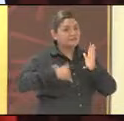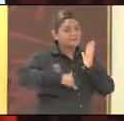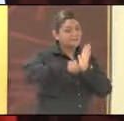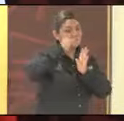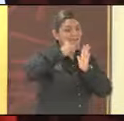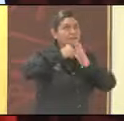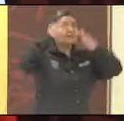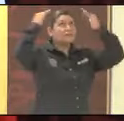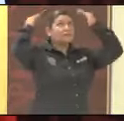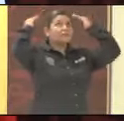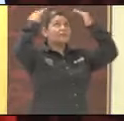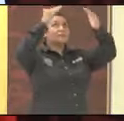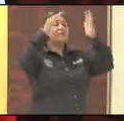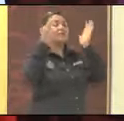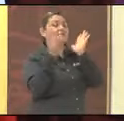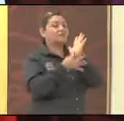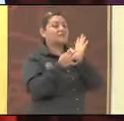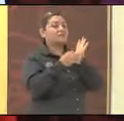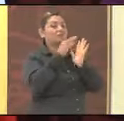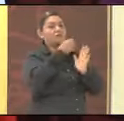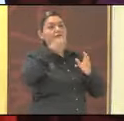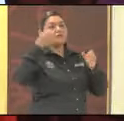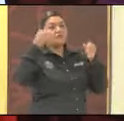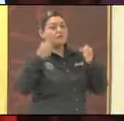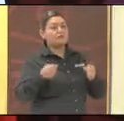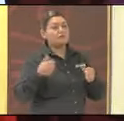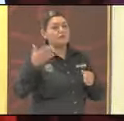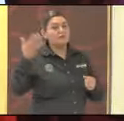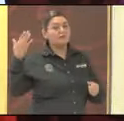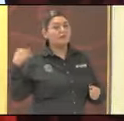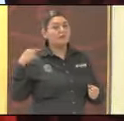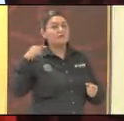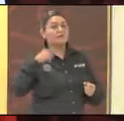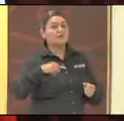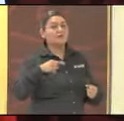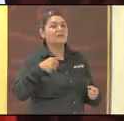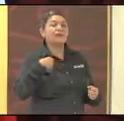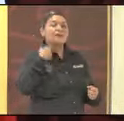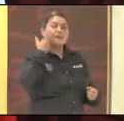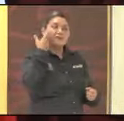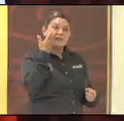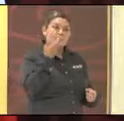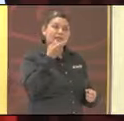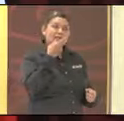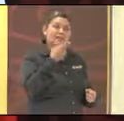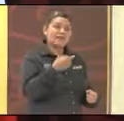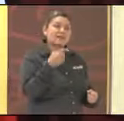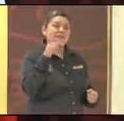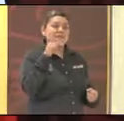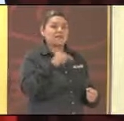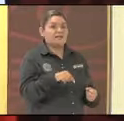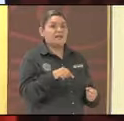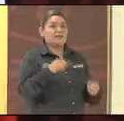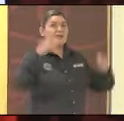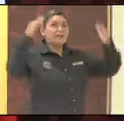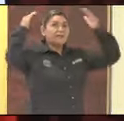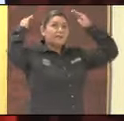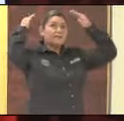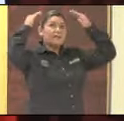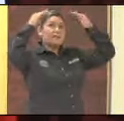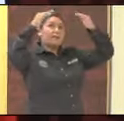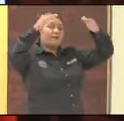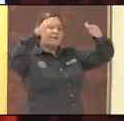cubierta metálica, un compromiso que había hecho en el fraccionamiento Los Mangos. Pero quiero decirles que esta es una techumbre de